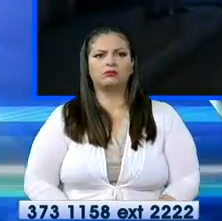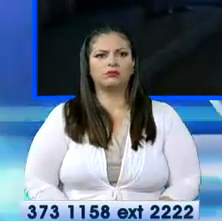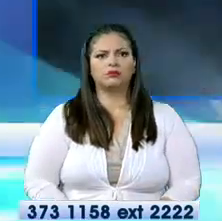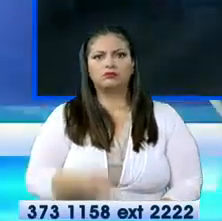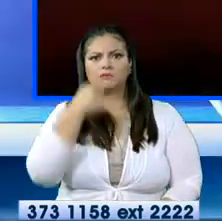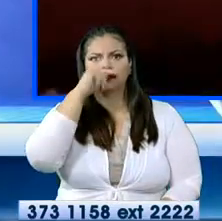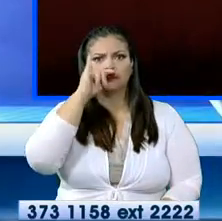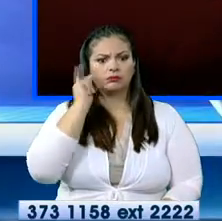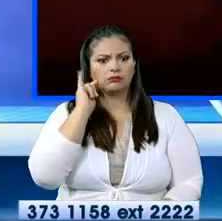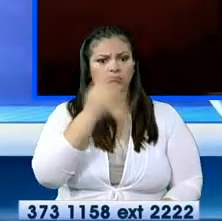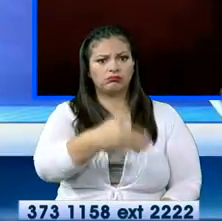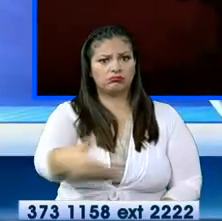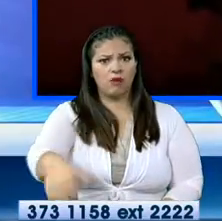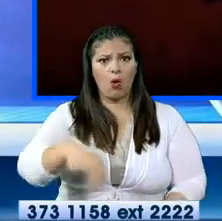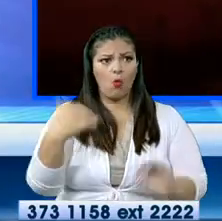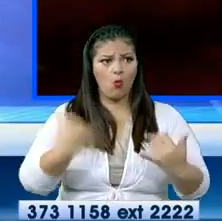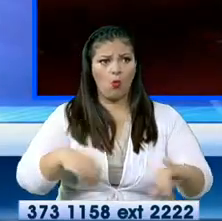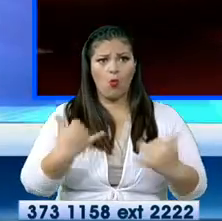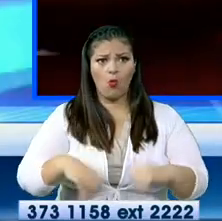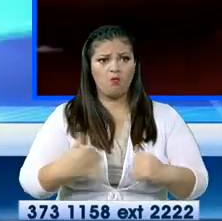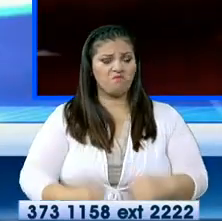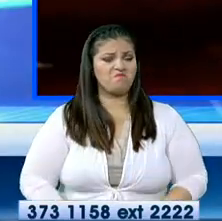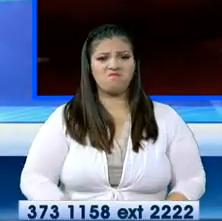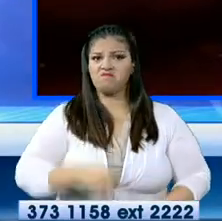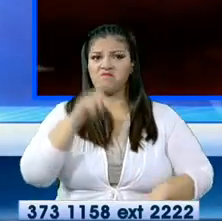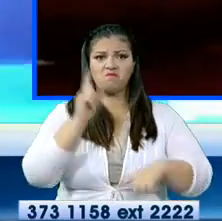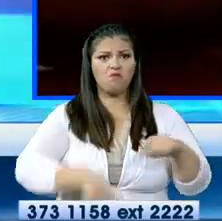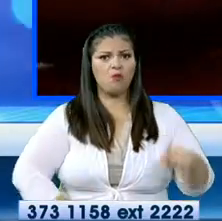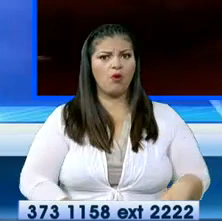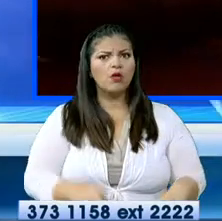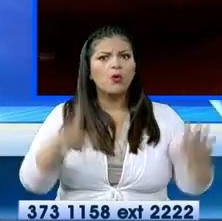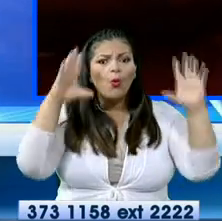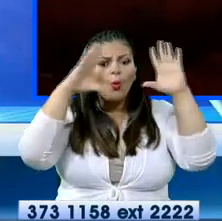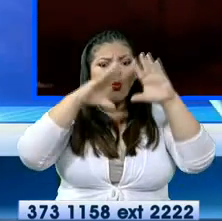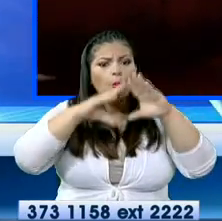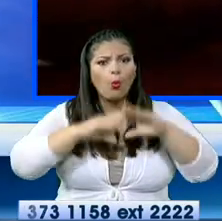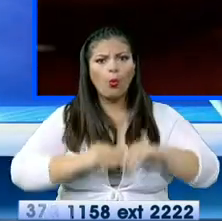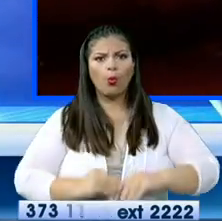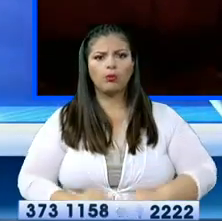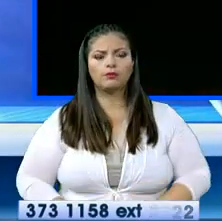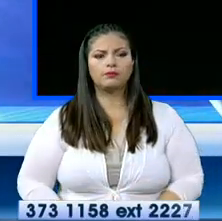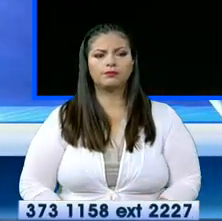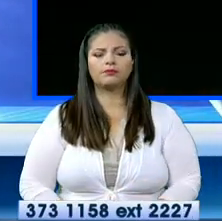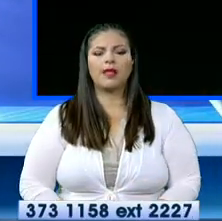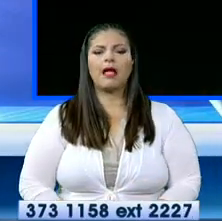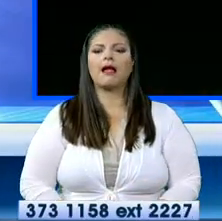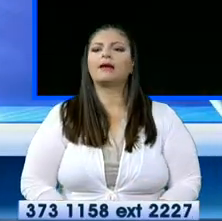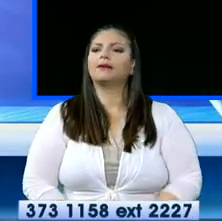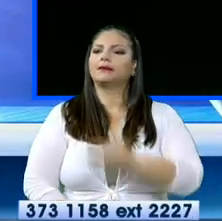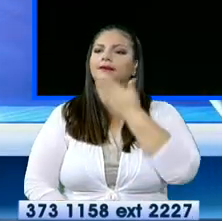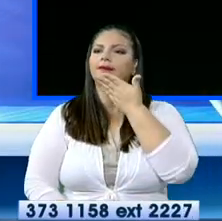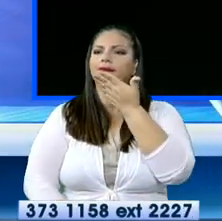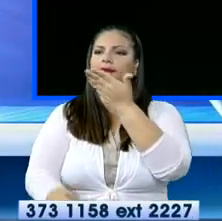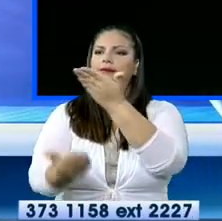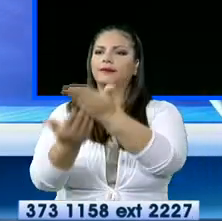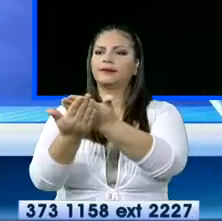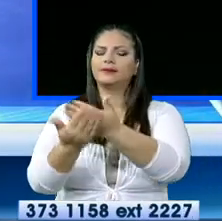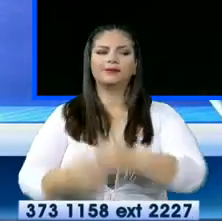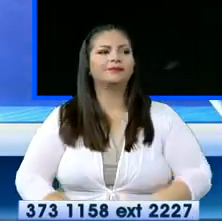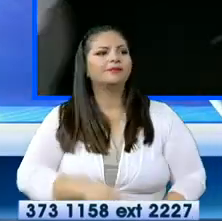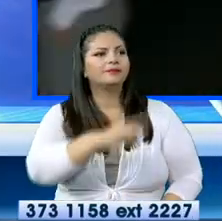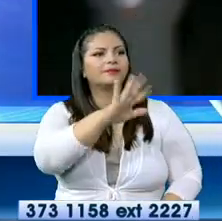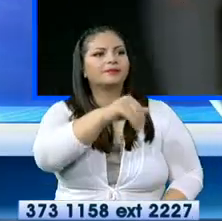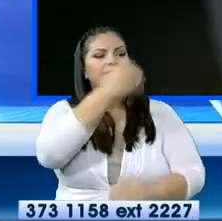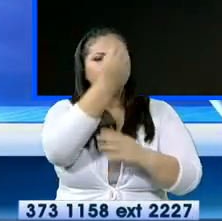pueden salir, señor. Los niños se privan de salir a jugar o a realizar compras en las noches. No se pueden. Muchas gracias. No se puede salir. Muchas gracias. Caballero, buenos